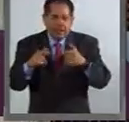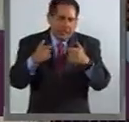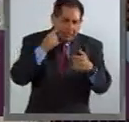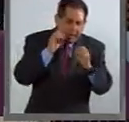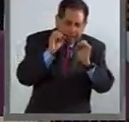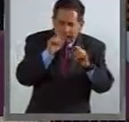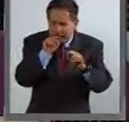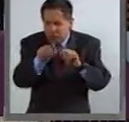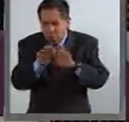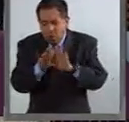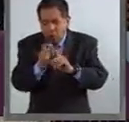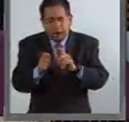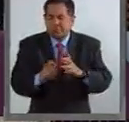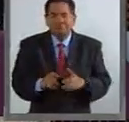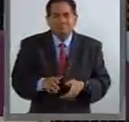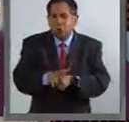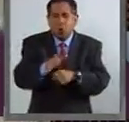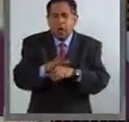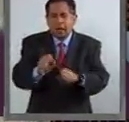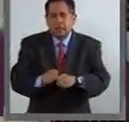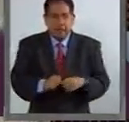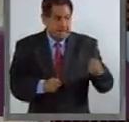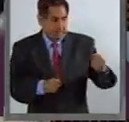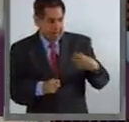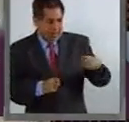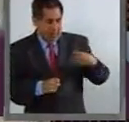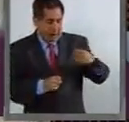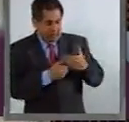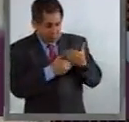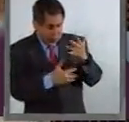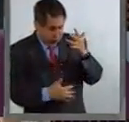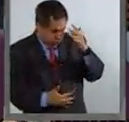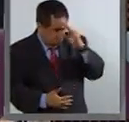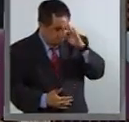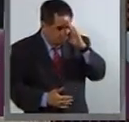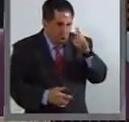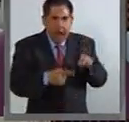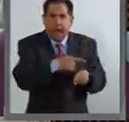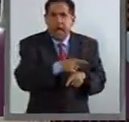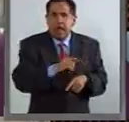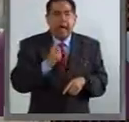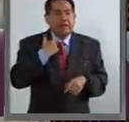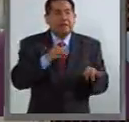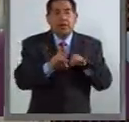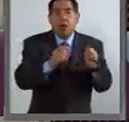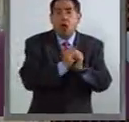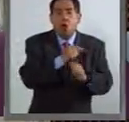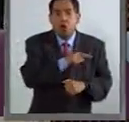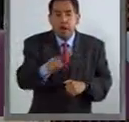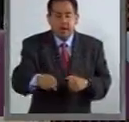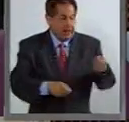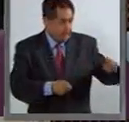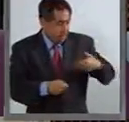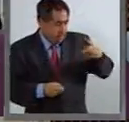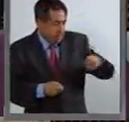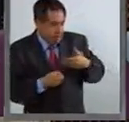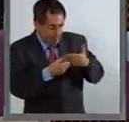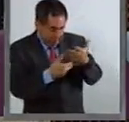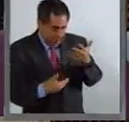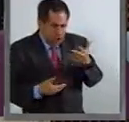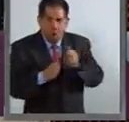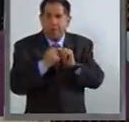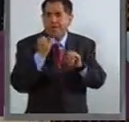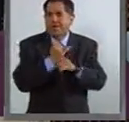pero eso no es suficiente. Te puede llegar información de alguien que trabajó con esa persona, y todo esto es a través de las